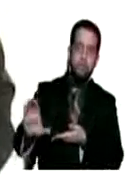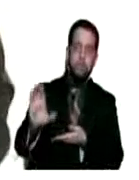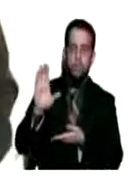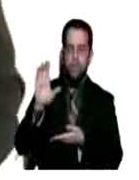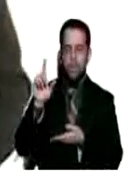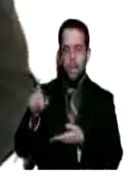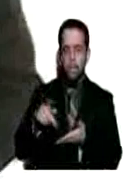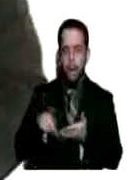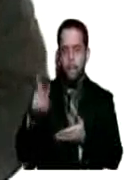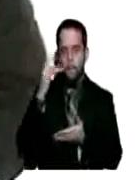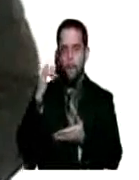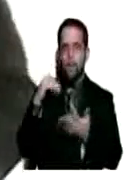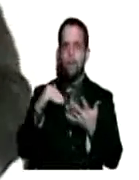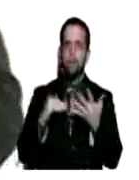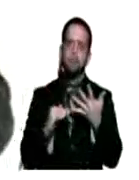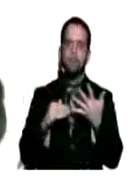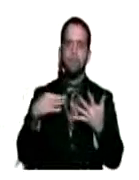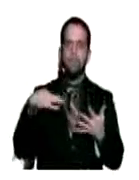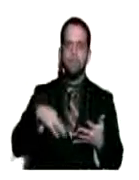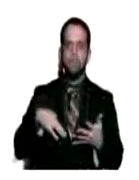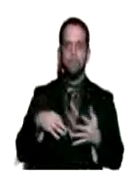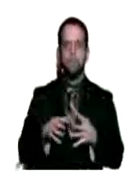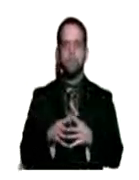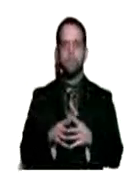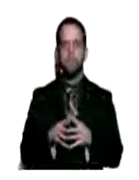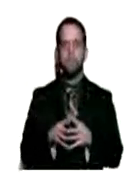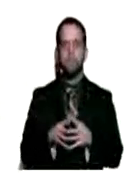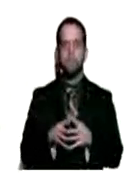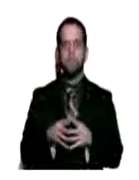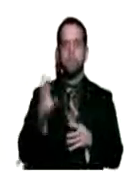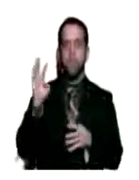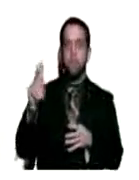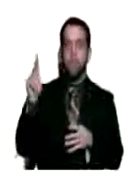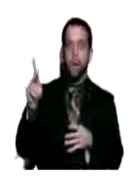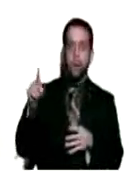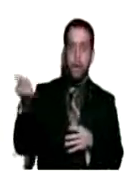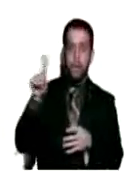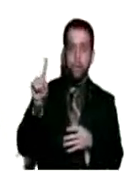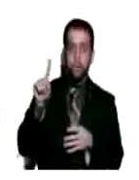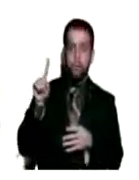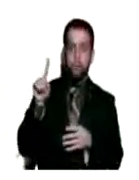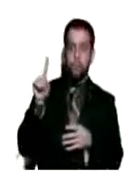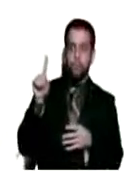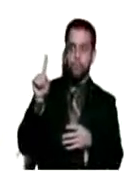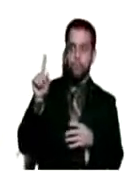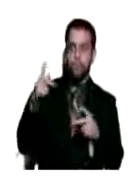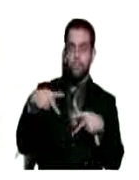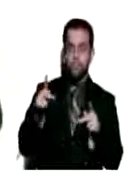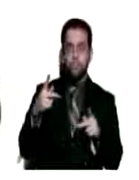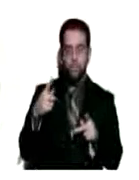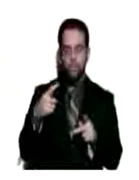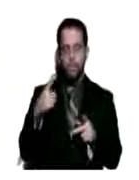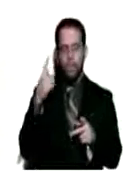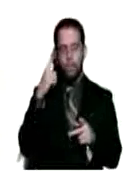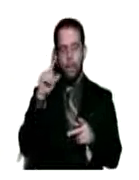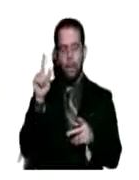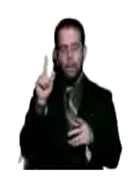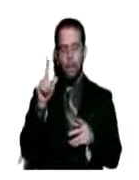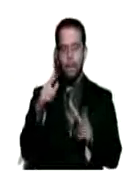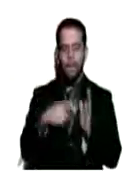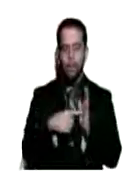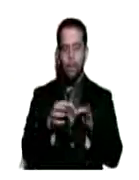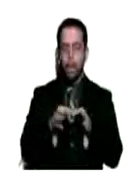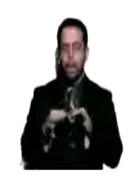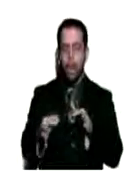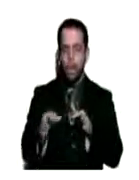esas deudas nos permitan, en vez de madurar esa deuda de inmediato, de acelerar su vencimiento, que se